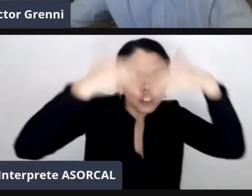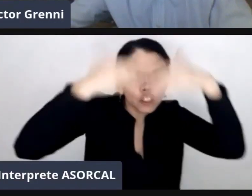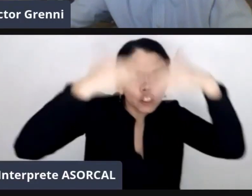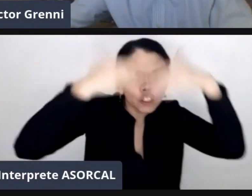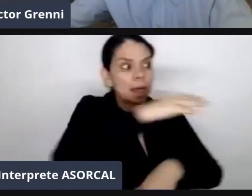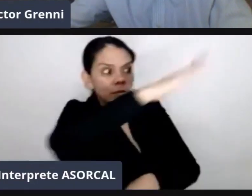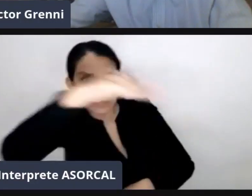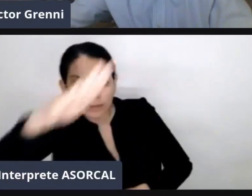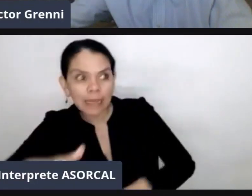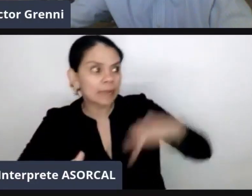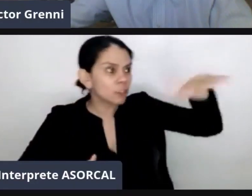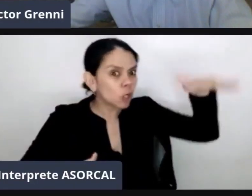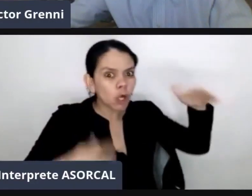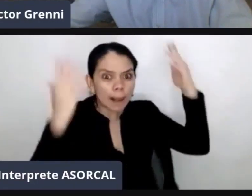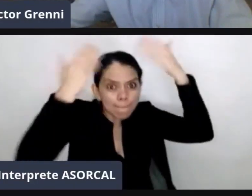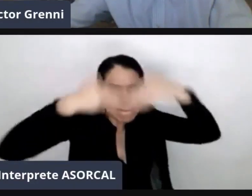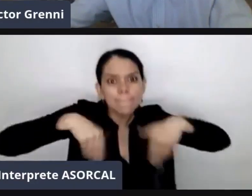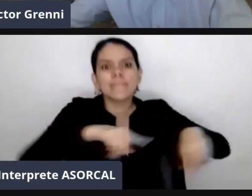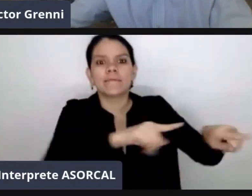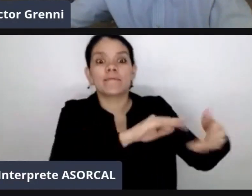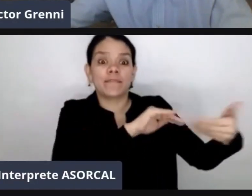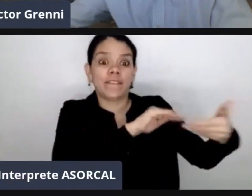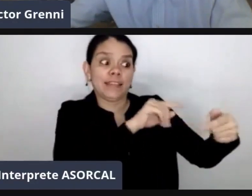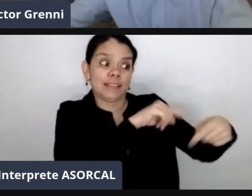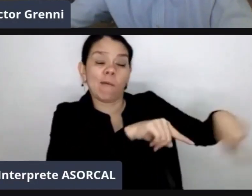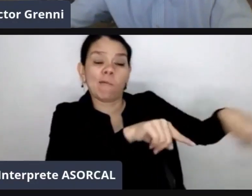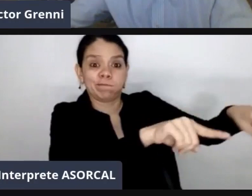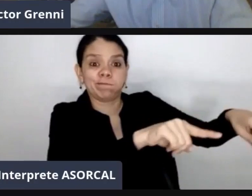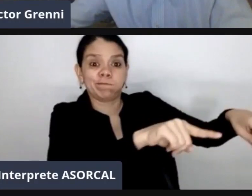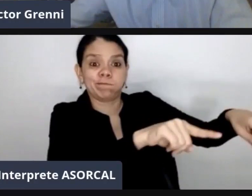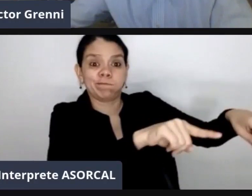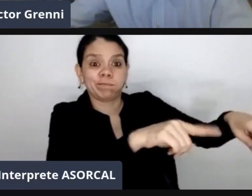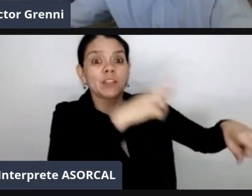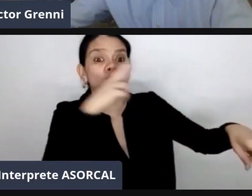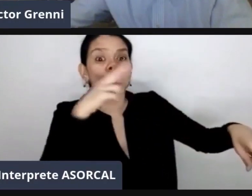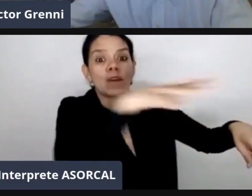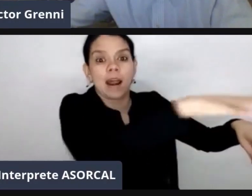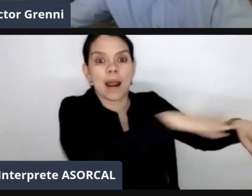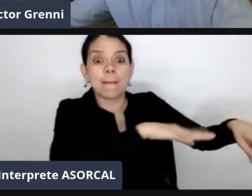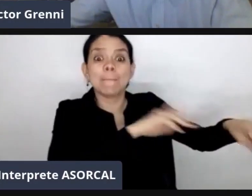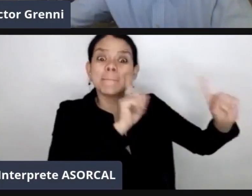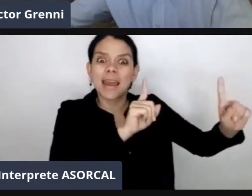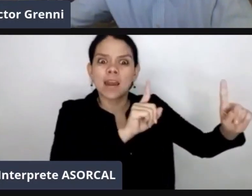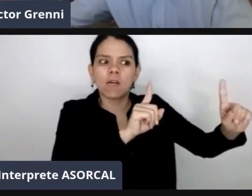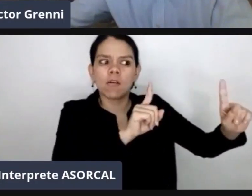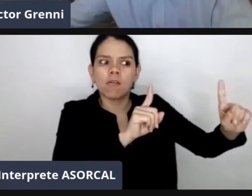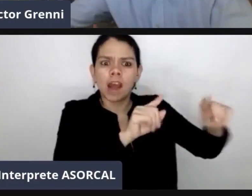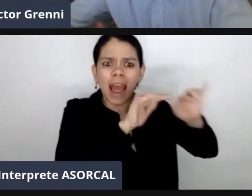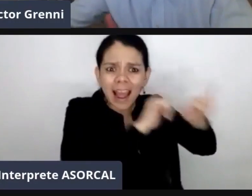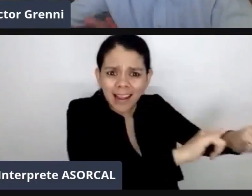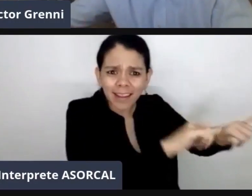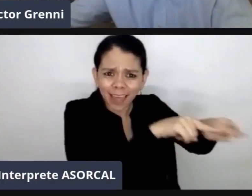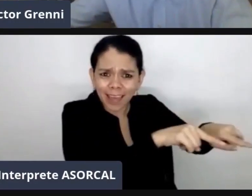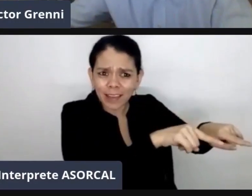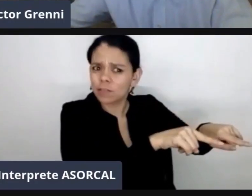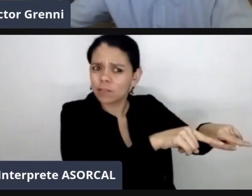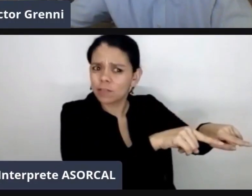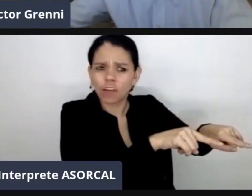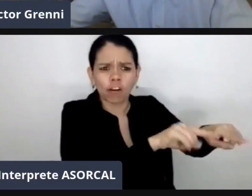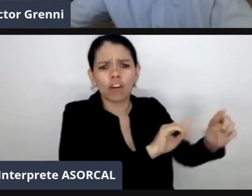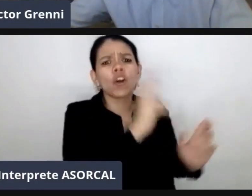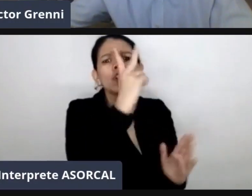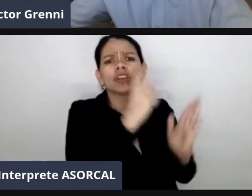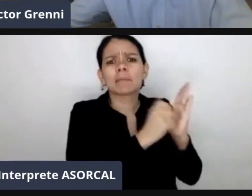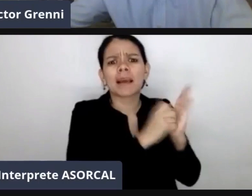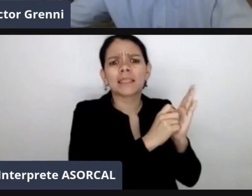La guerrilla logró llevar a la ciudad capital por 2 veces la guerra. Fuera de esas 2 veces, en general,